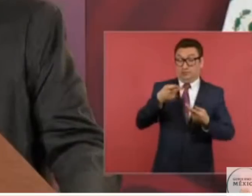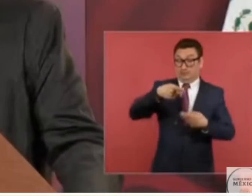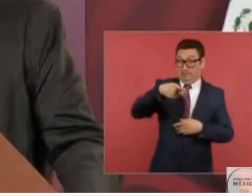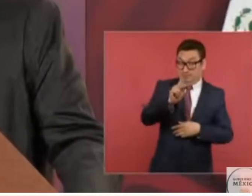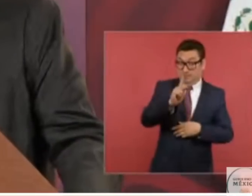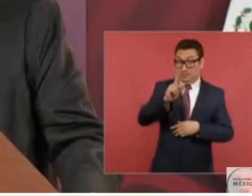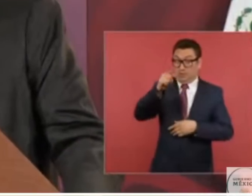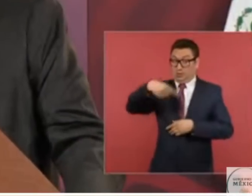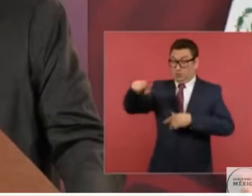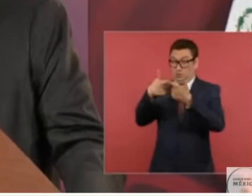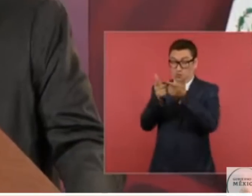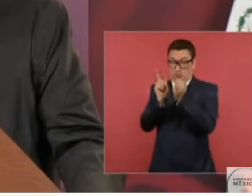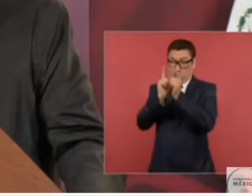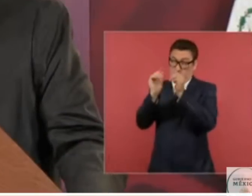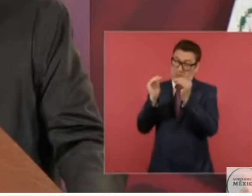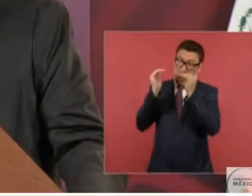caraduras,